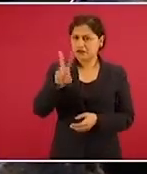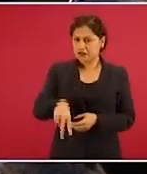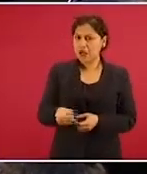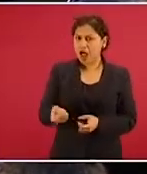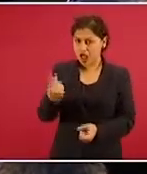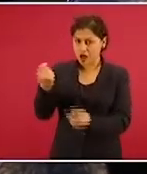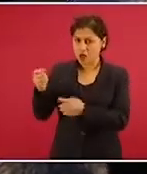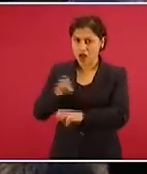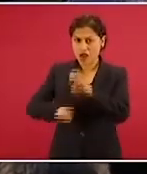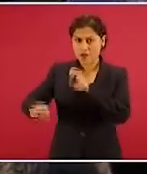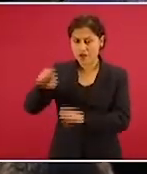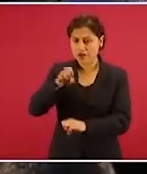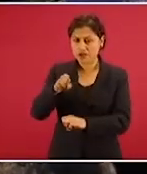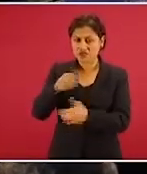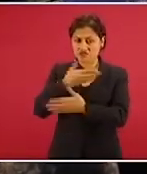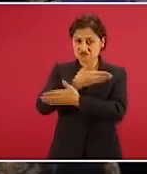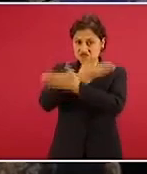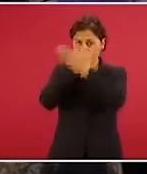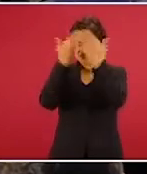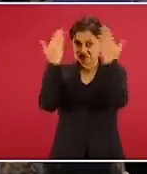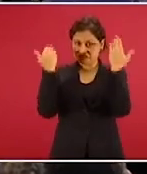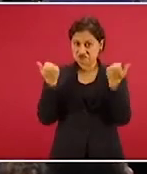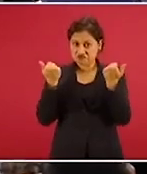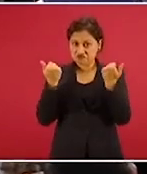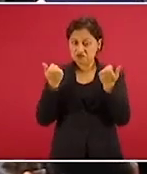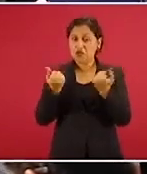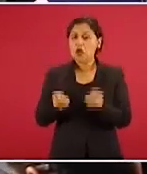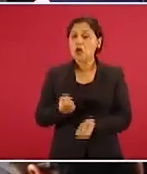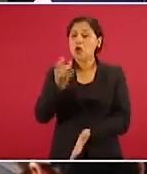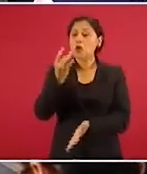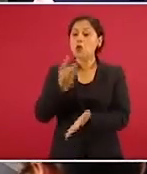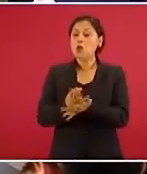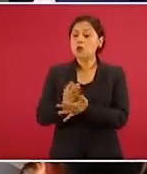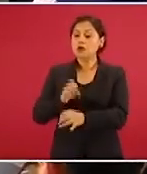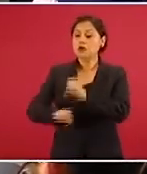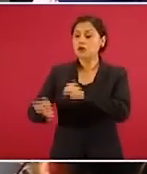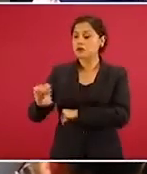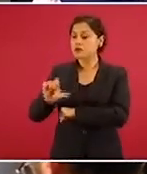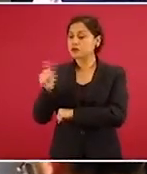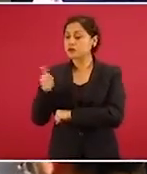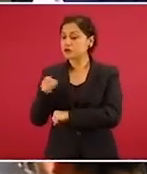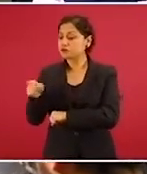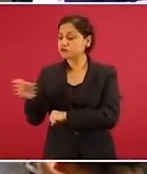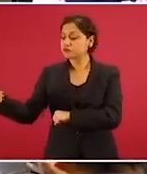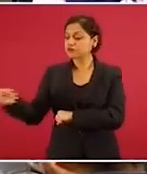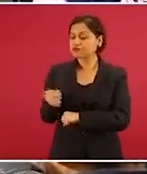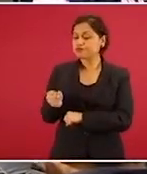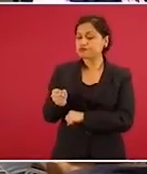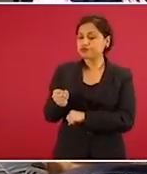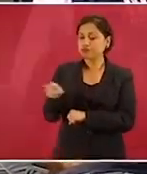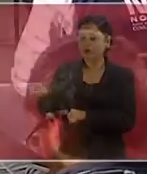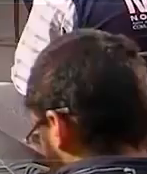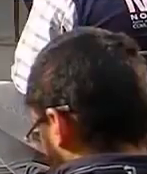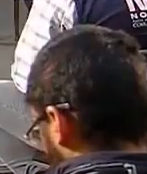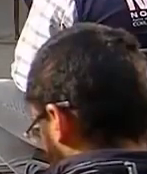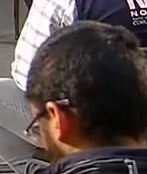dan cuenta, contratan a los encargados de estos